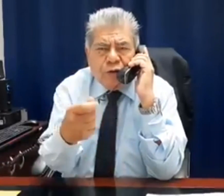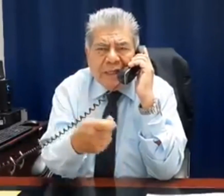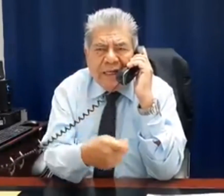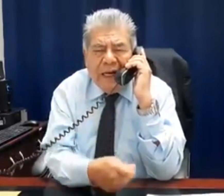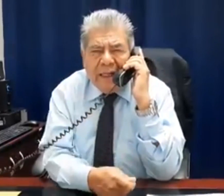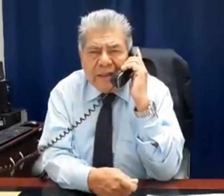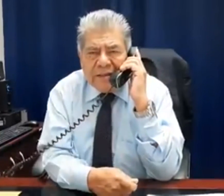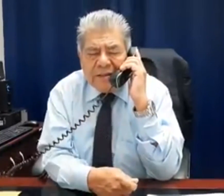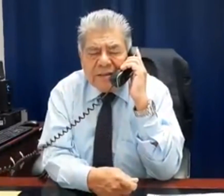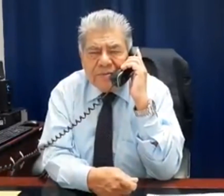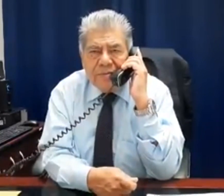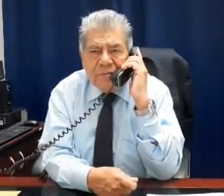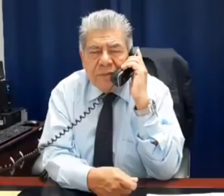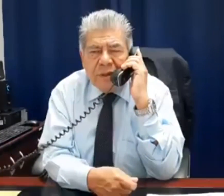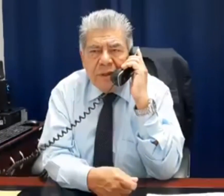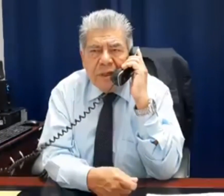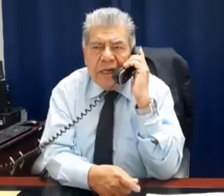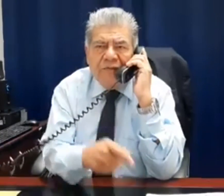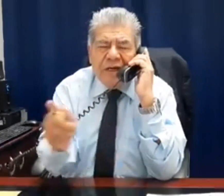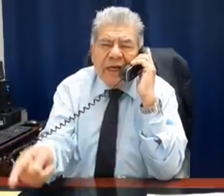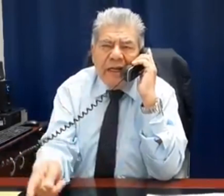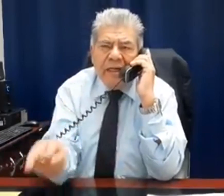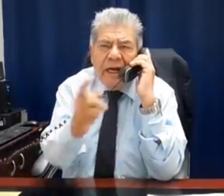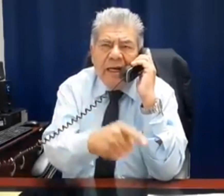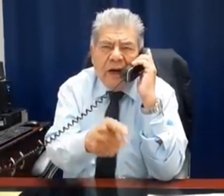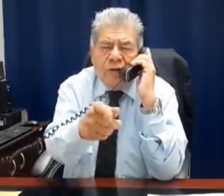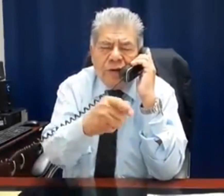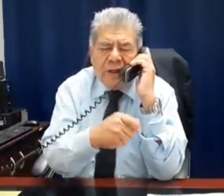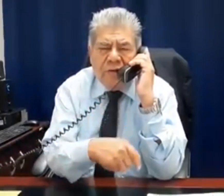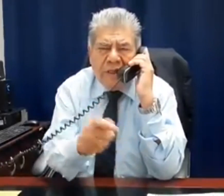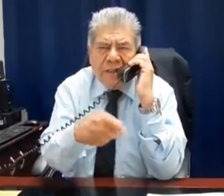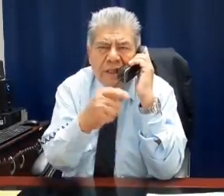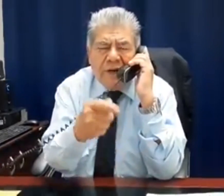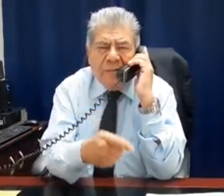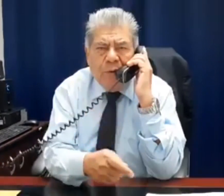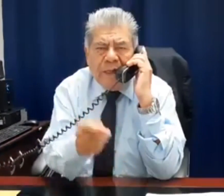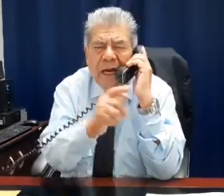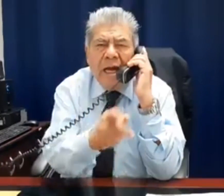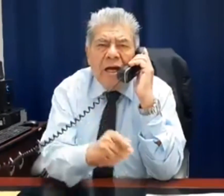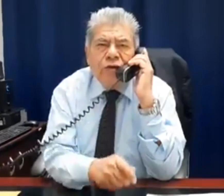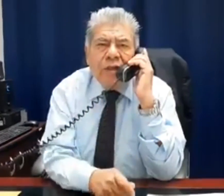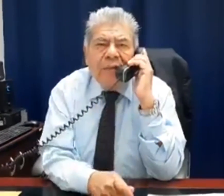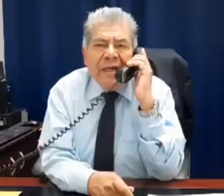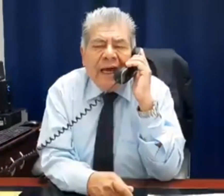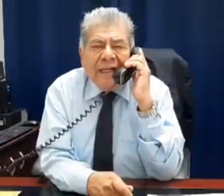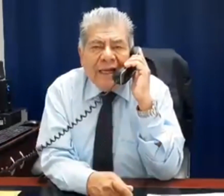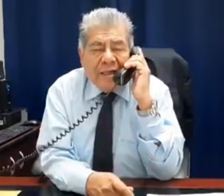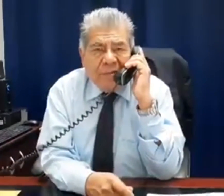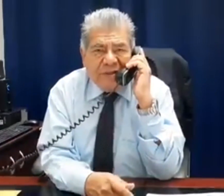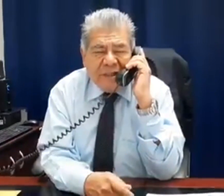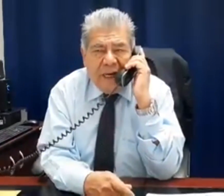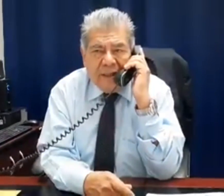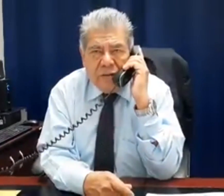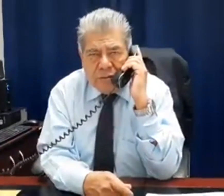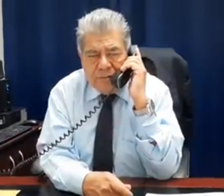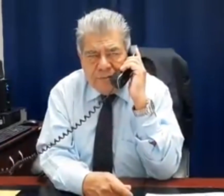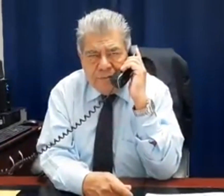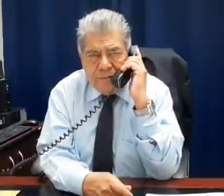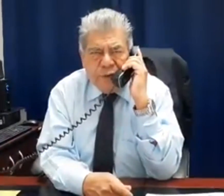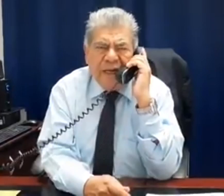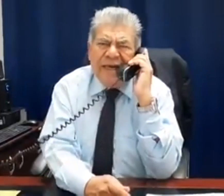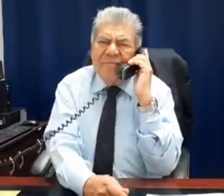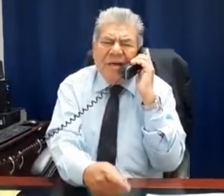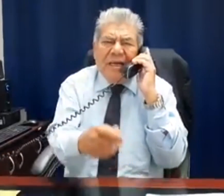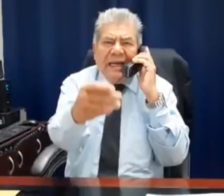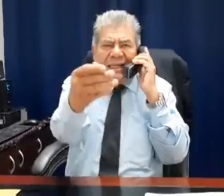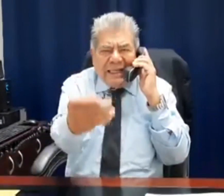reparto de utilidades que la Fiscalía y la Corte de Cuentas de la República todavía andan investigando.